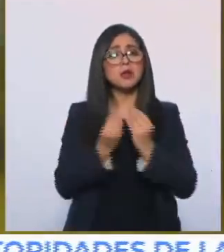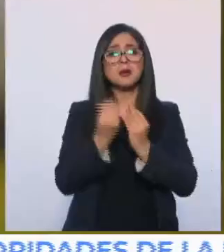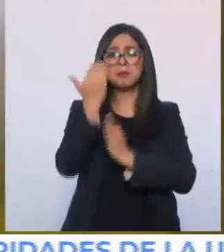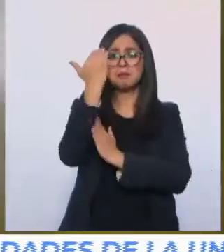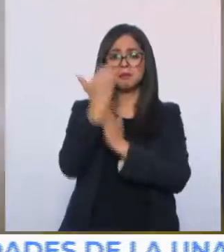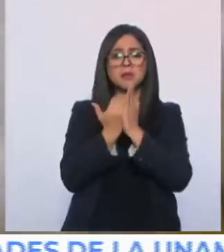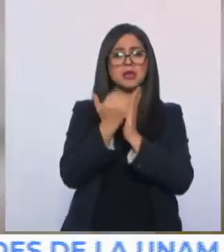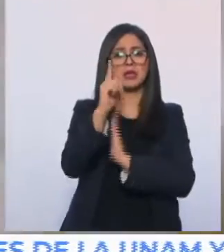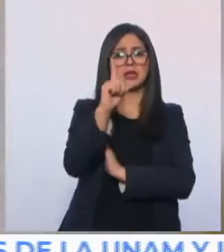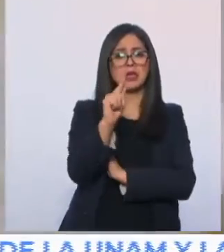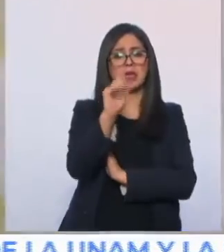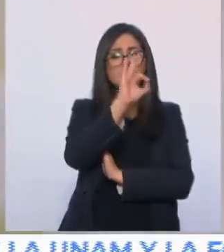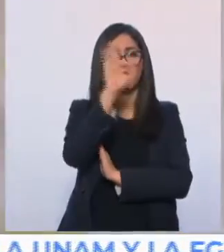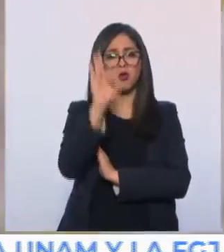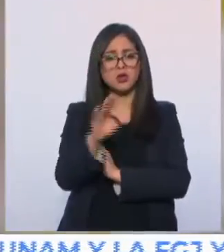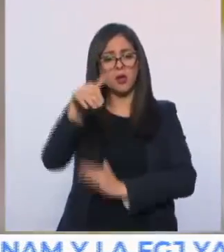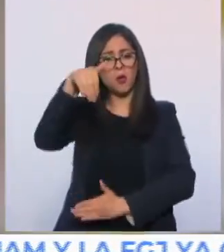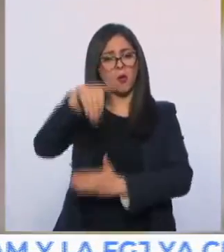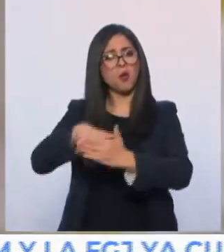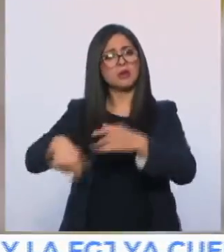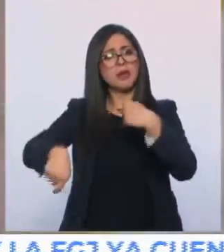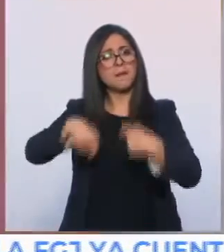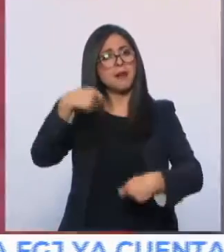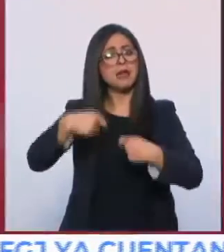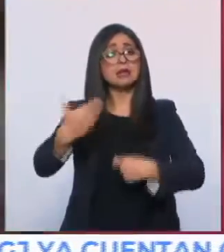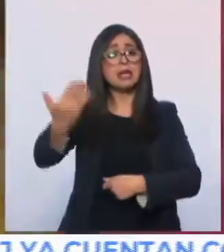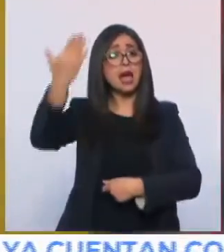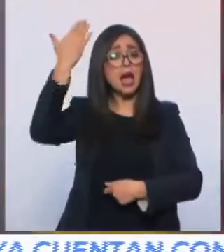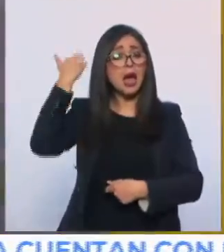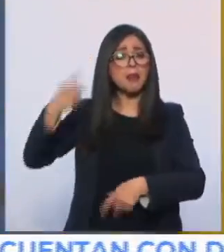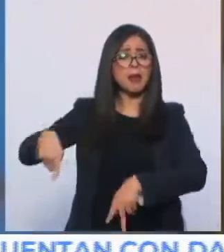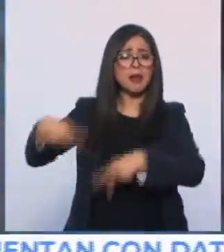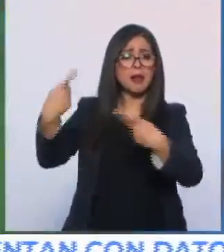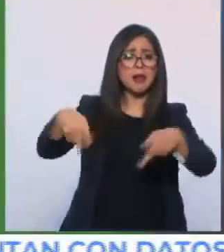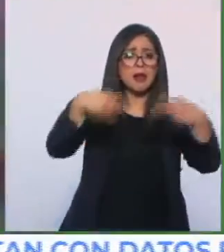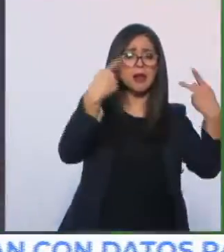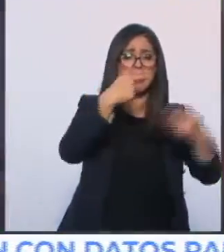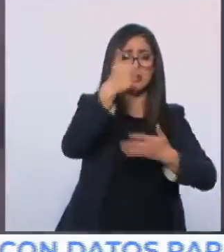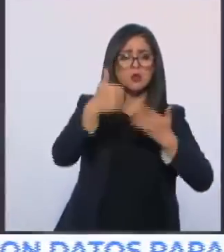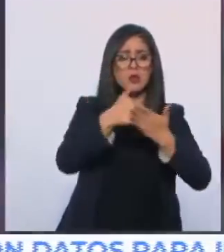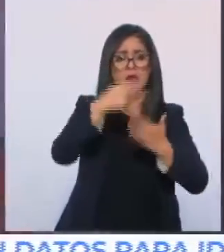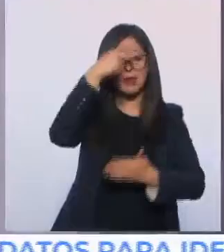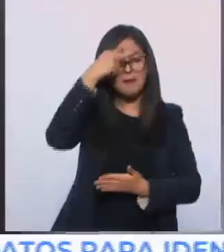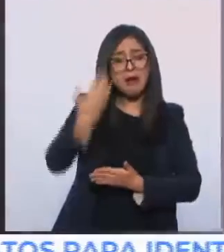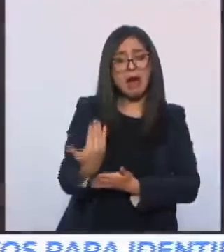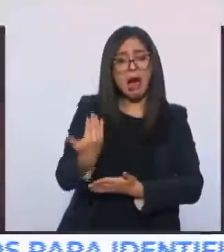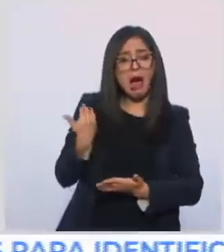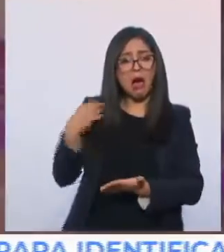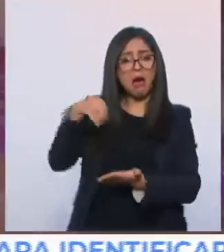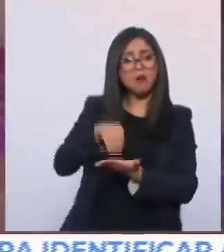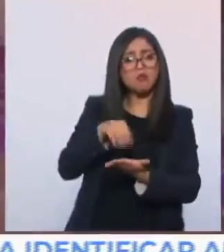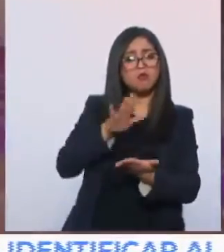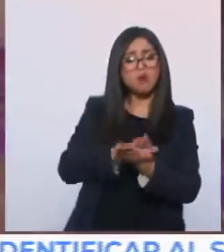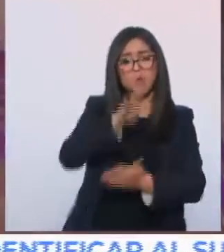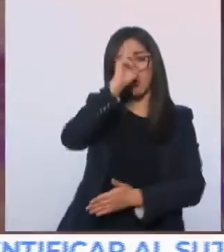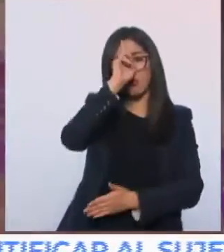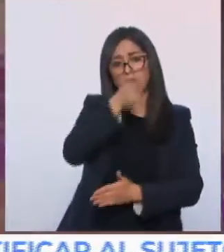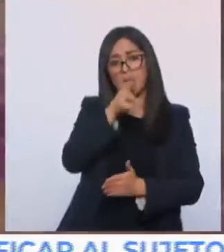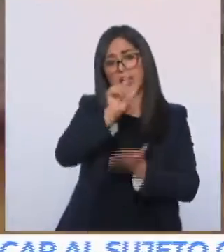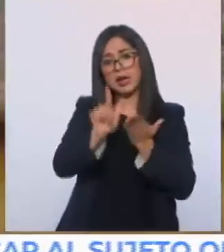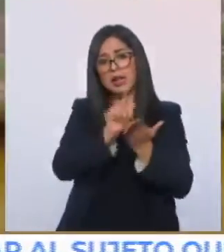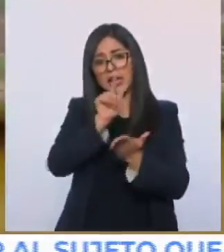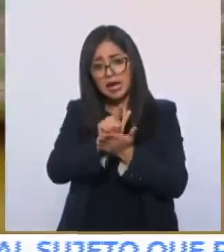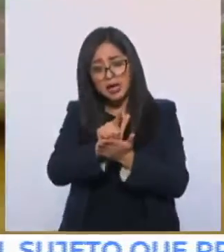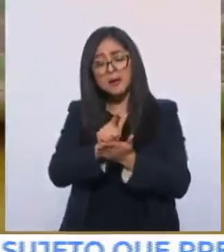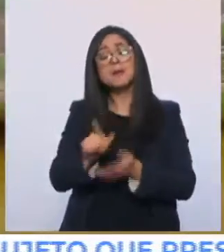del 70% de bolsas de plástico que circulaban en la Ciudad de México antes de la aplicación de la ley. Las inspecciones